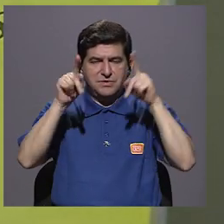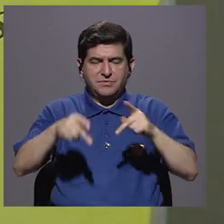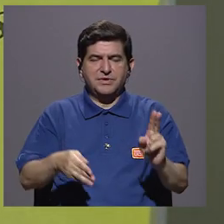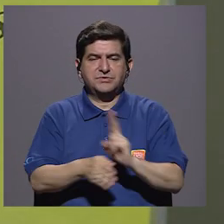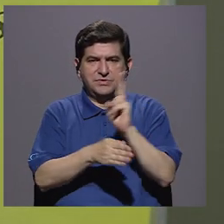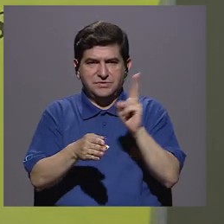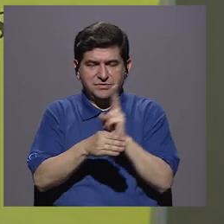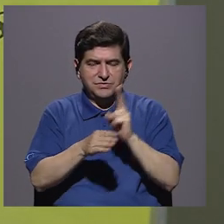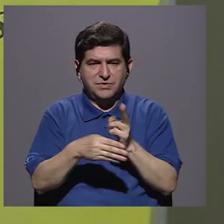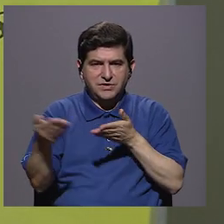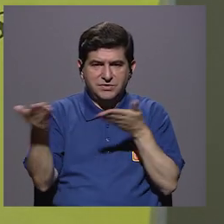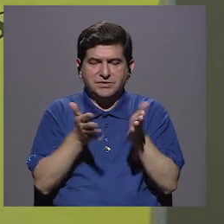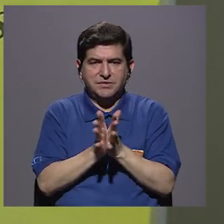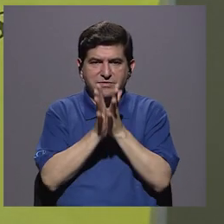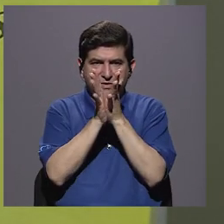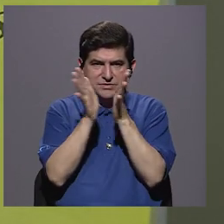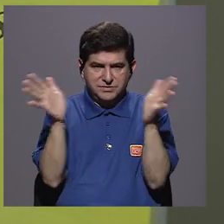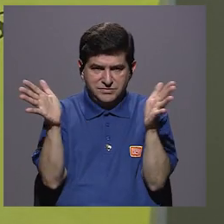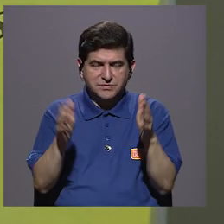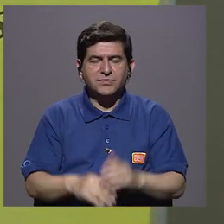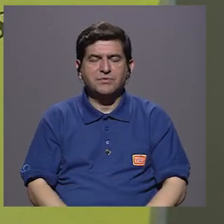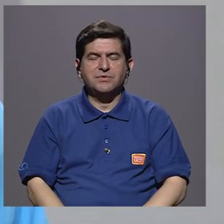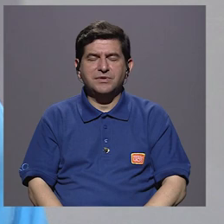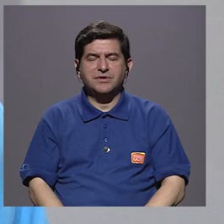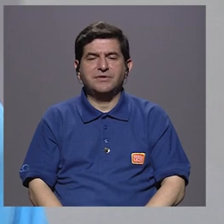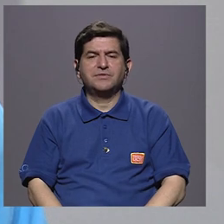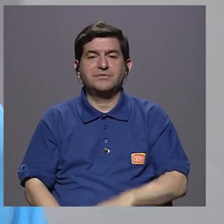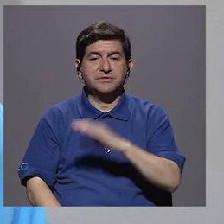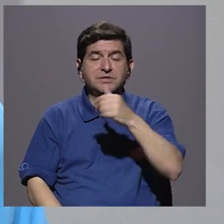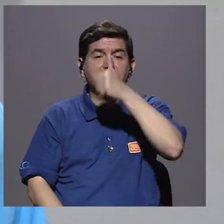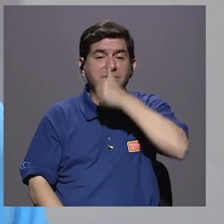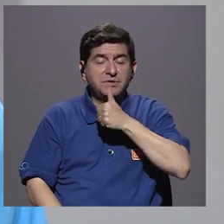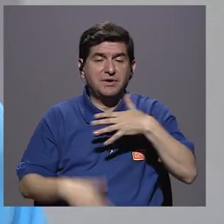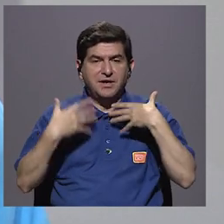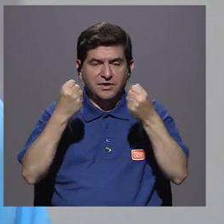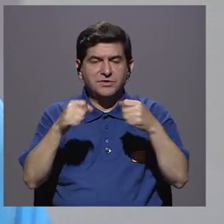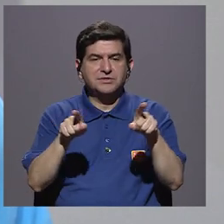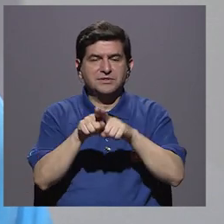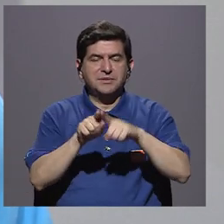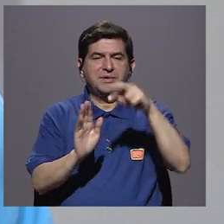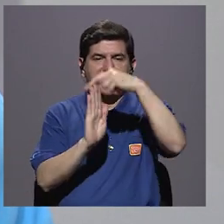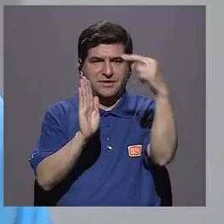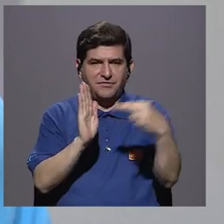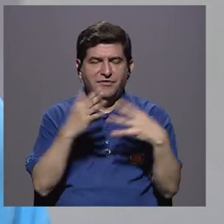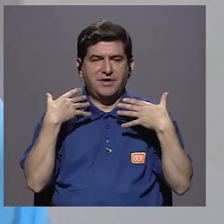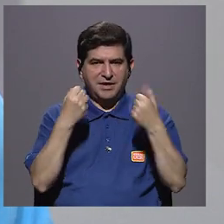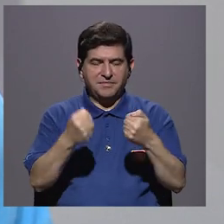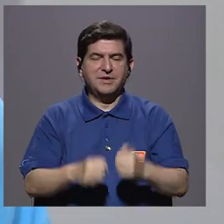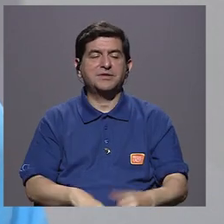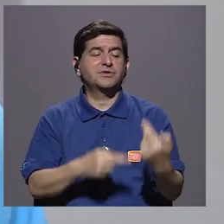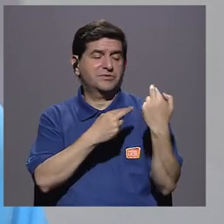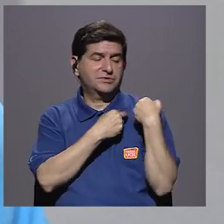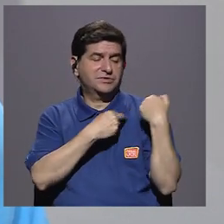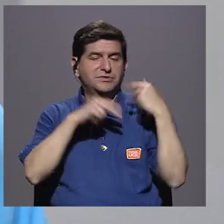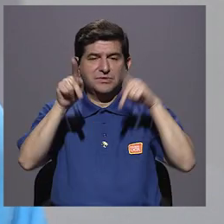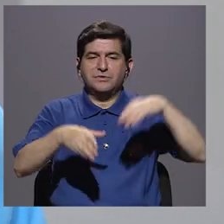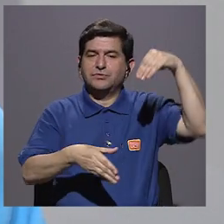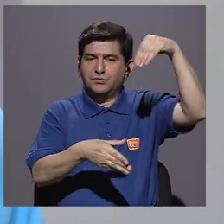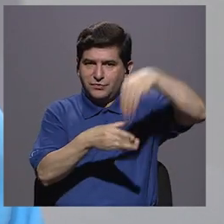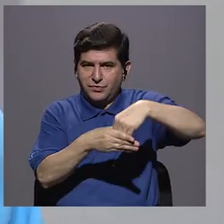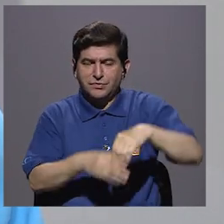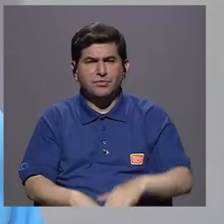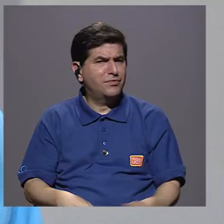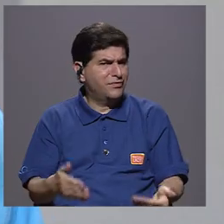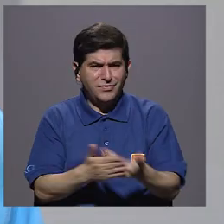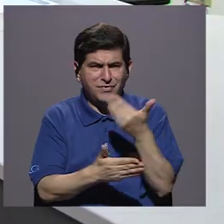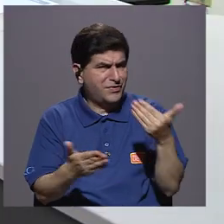de salud públicos uh-huh. y privados, y su reglamento. Asimismo, el reglamento del seguro de salud contiene deberes de las personas. Uh-huh. Que